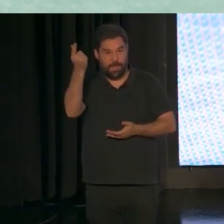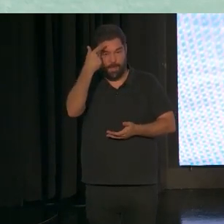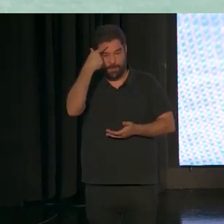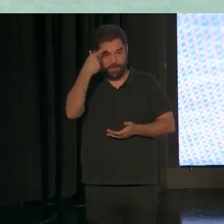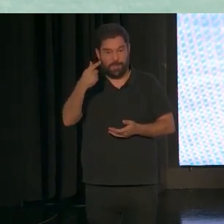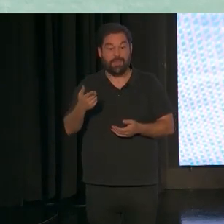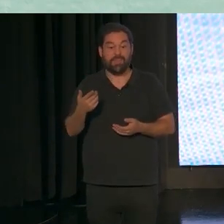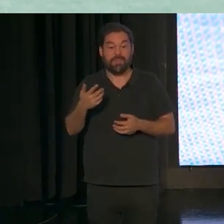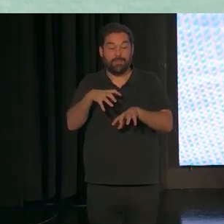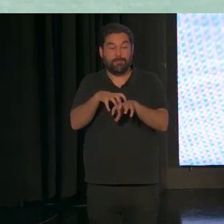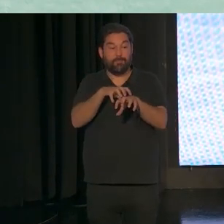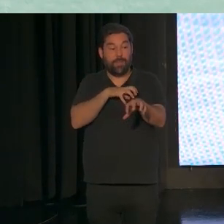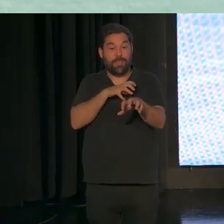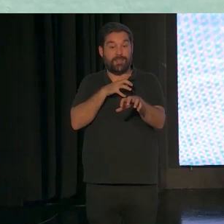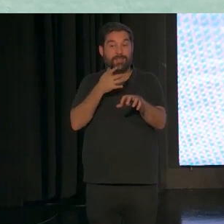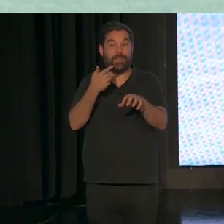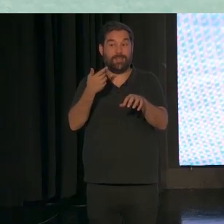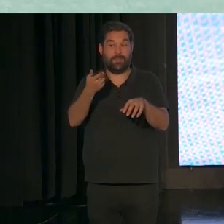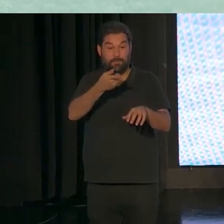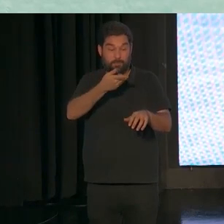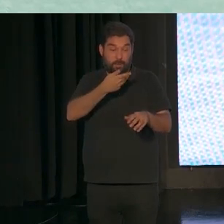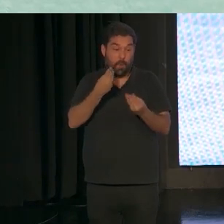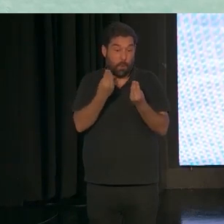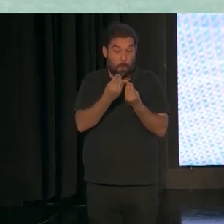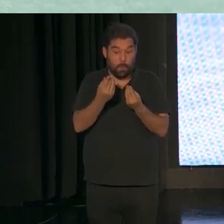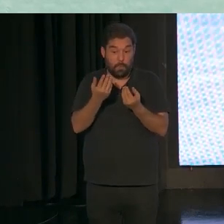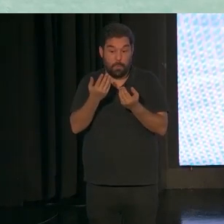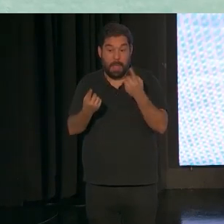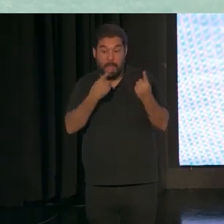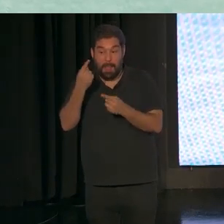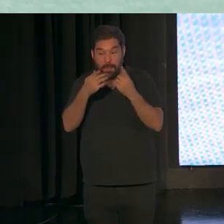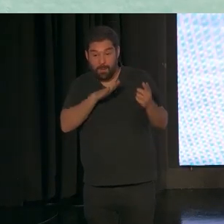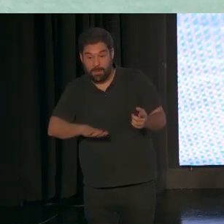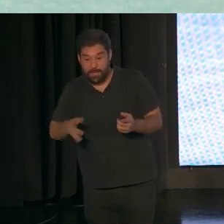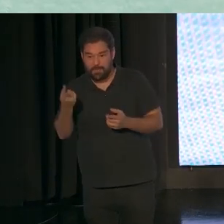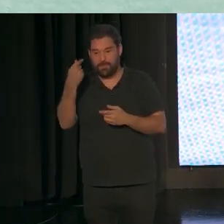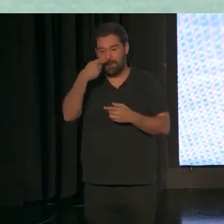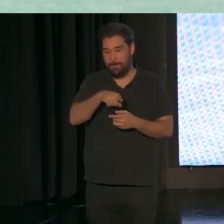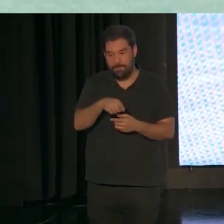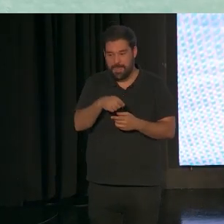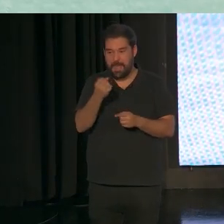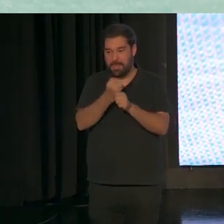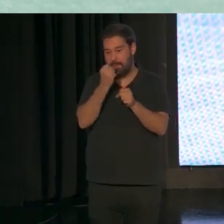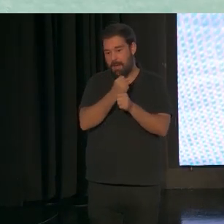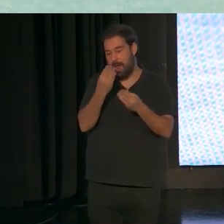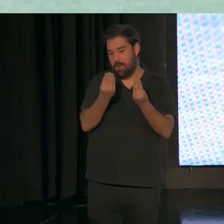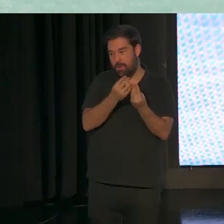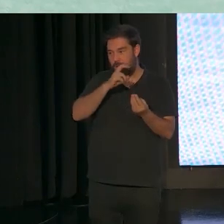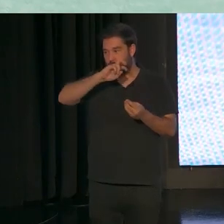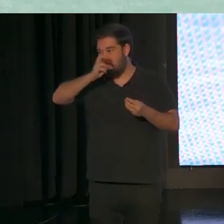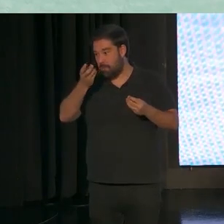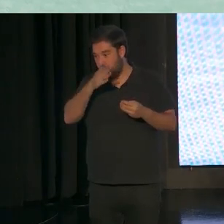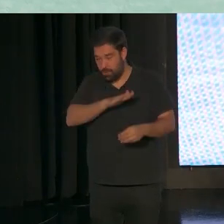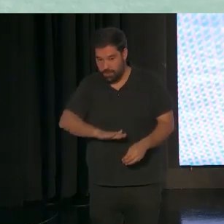la mayor parte de las cosas que me sirven con cualquier niño me sirve también con este niño aunque tenga unas necesidades más específicas porque